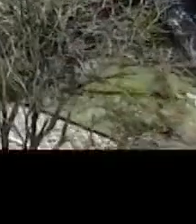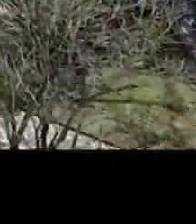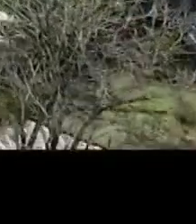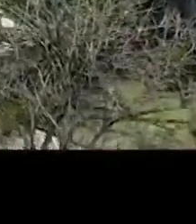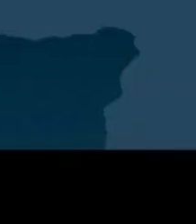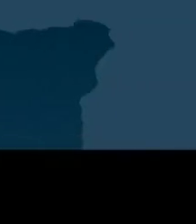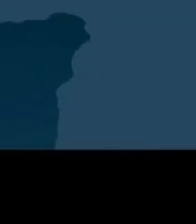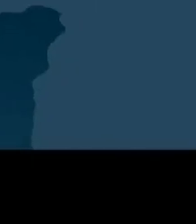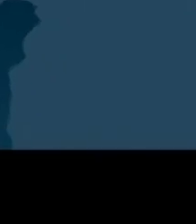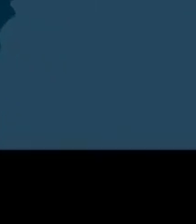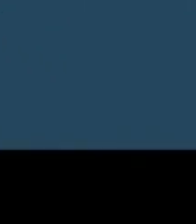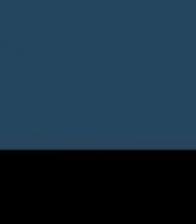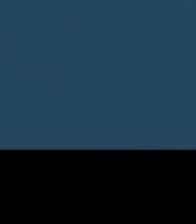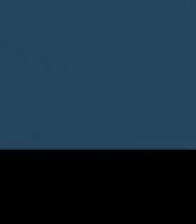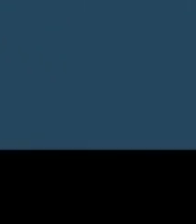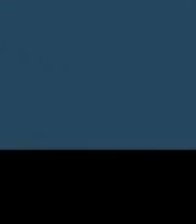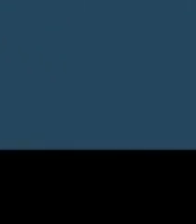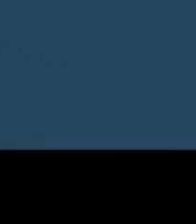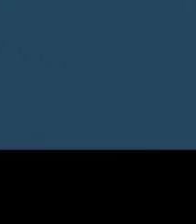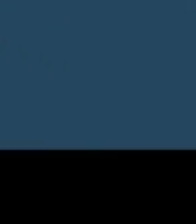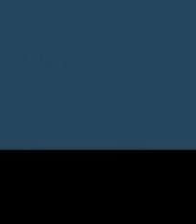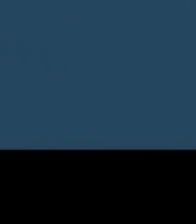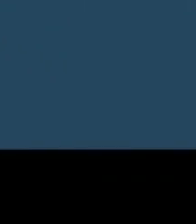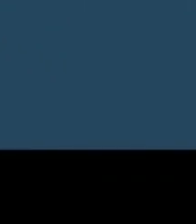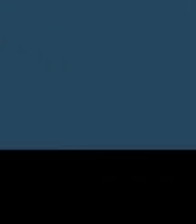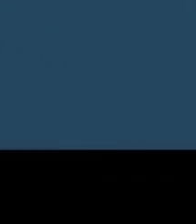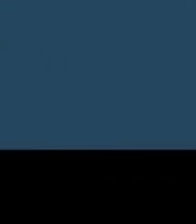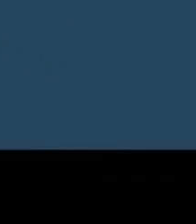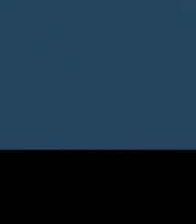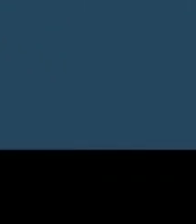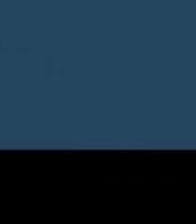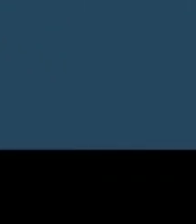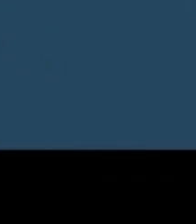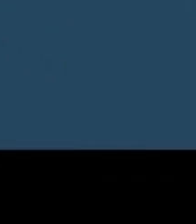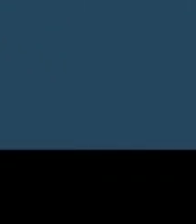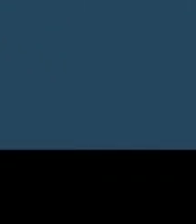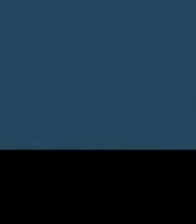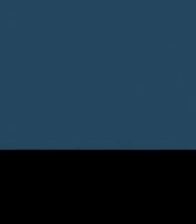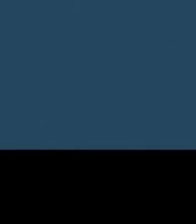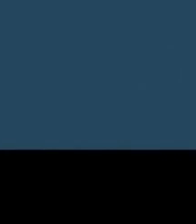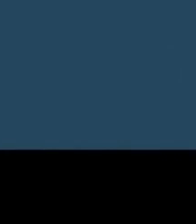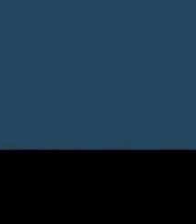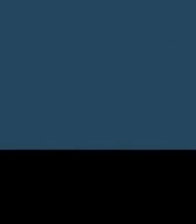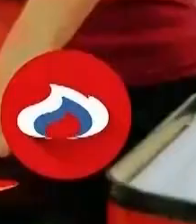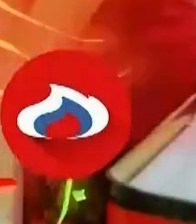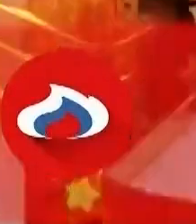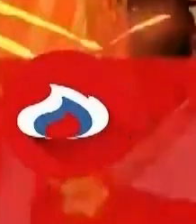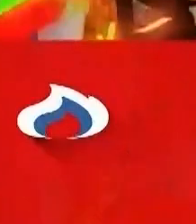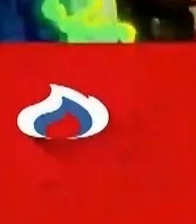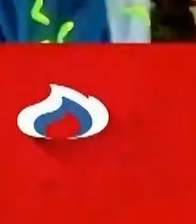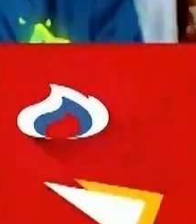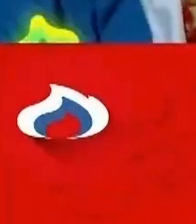universidad. Simón Bolívar, tu universidad. Sujeta a inspección y vigilancia por el Ministerio de Educación Nacional.